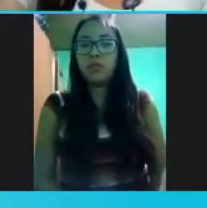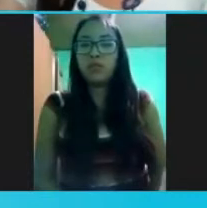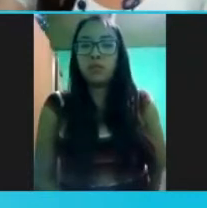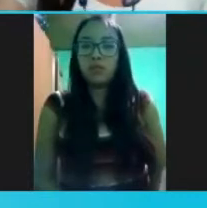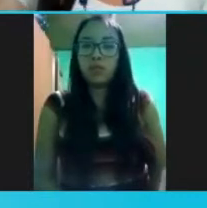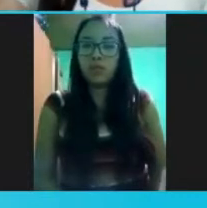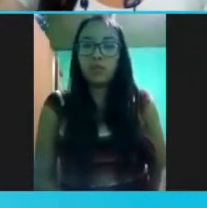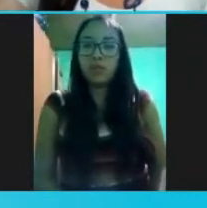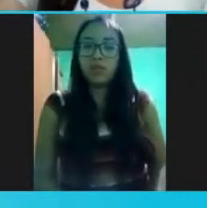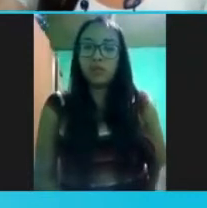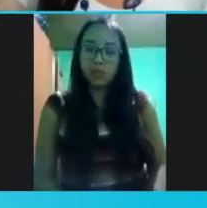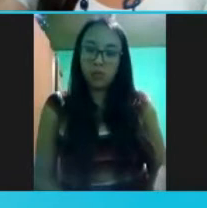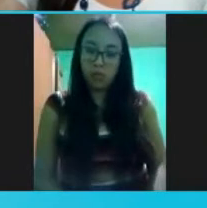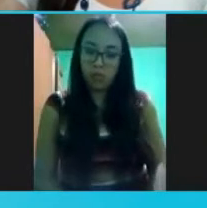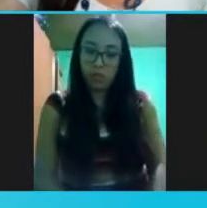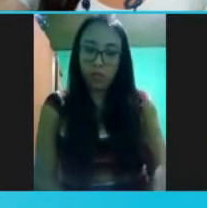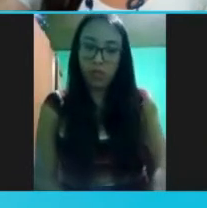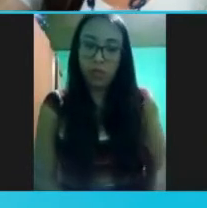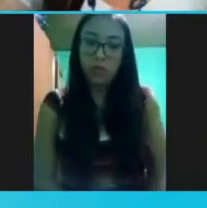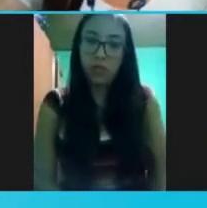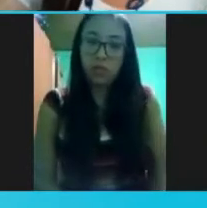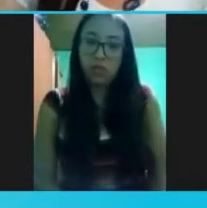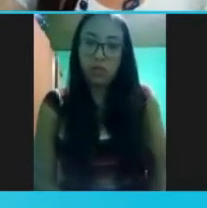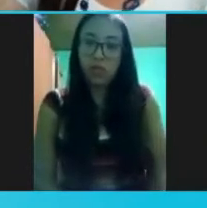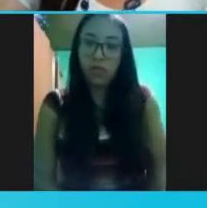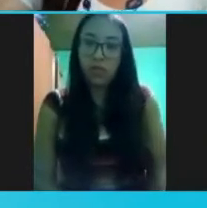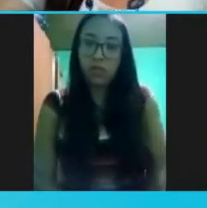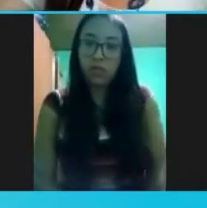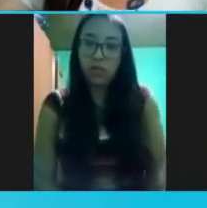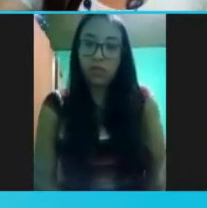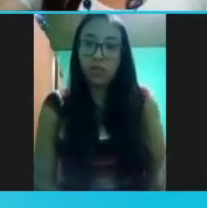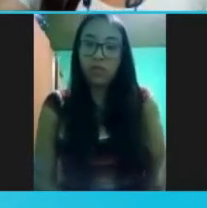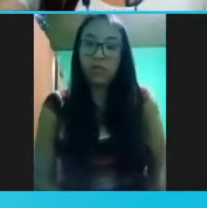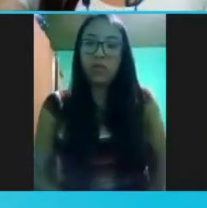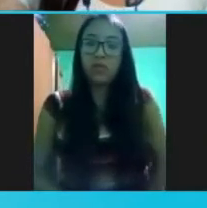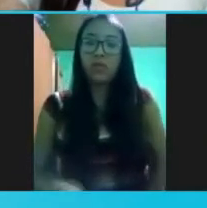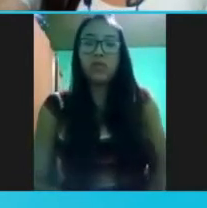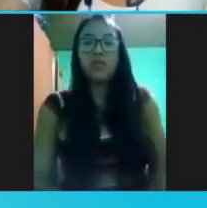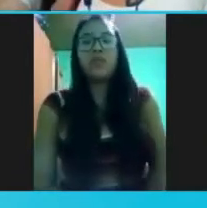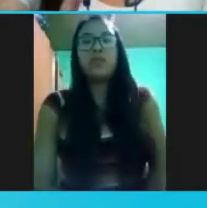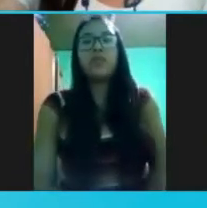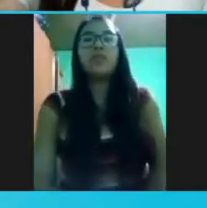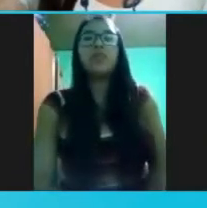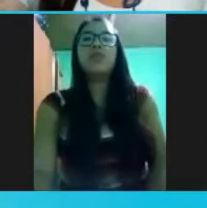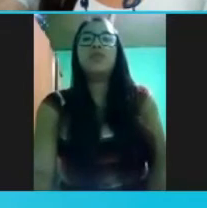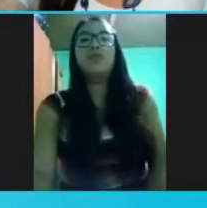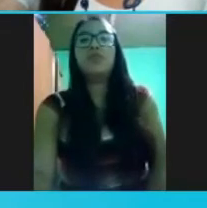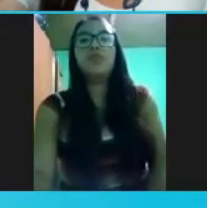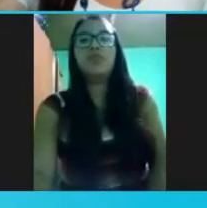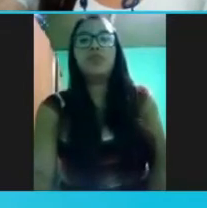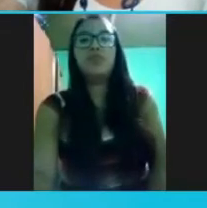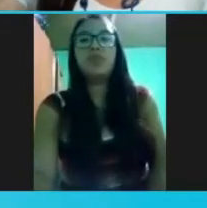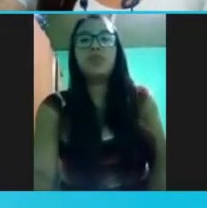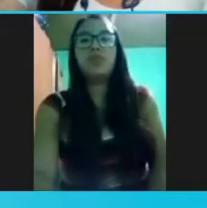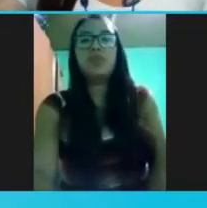lo único que muchas veces van a encontrar es solo pues vacunas, ¿verdad? Para los niños y no hay como mayor atención para